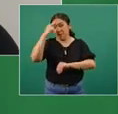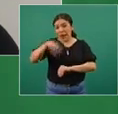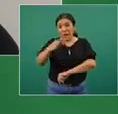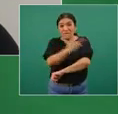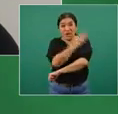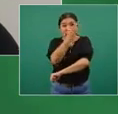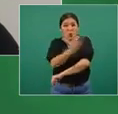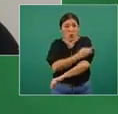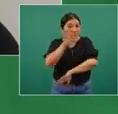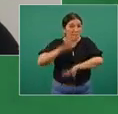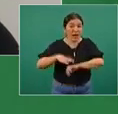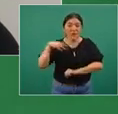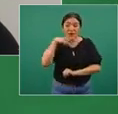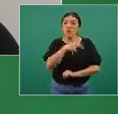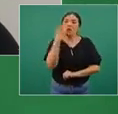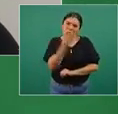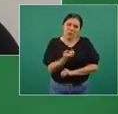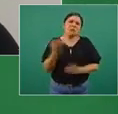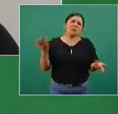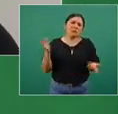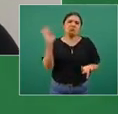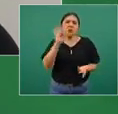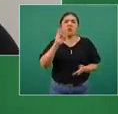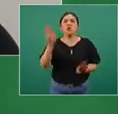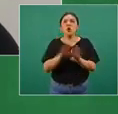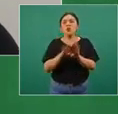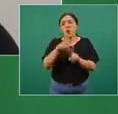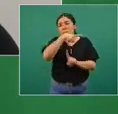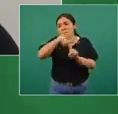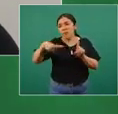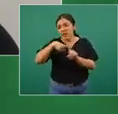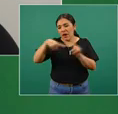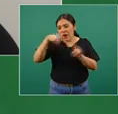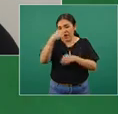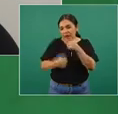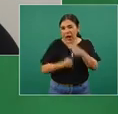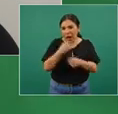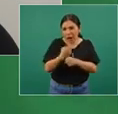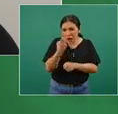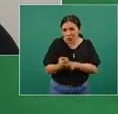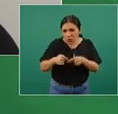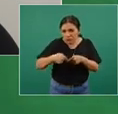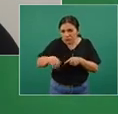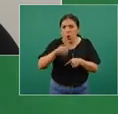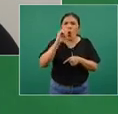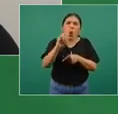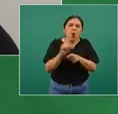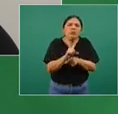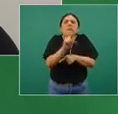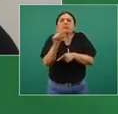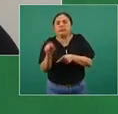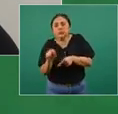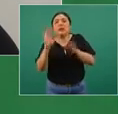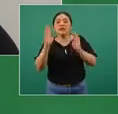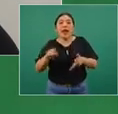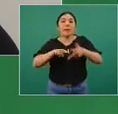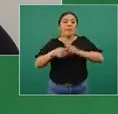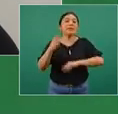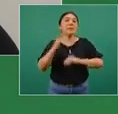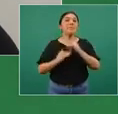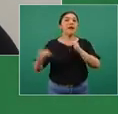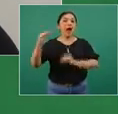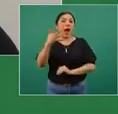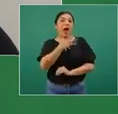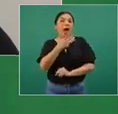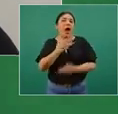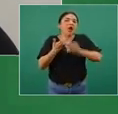de vacuna. Es posible que a mediados de año o pasado un poco los mediados de año empiece a haber ya un incremento